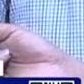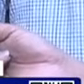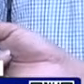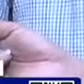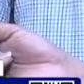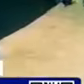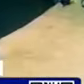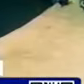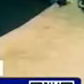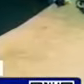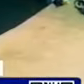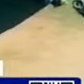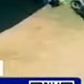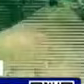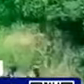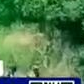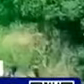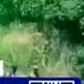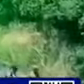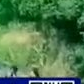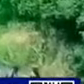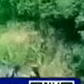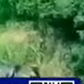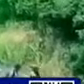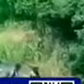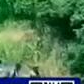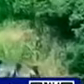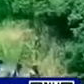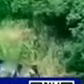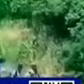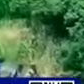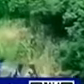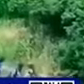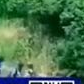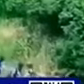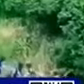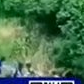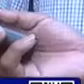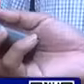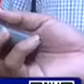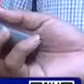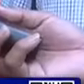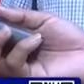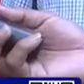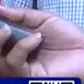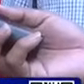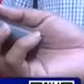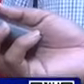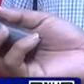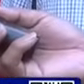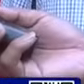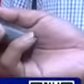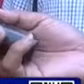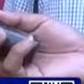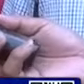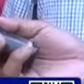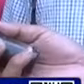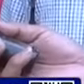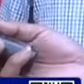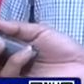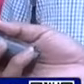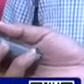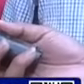volver a nuestro hogar. No nos vamos a quedar así. Si tienen que matarme, ¿por qué me maten? ¿Cuántas veces